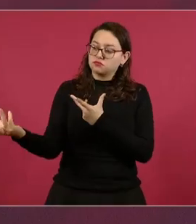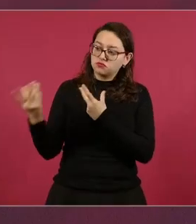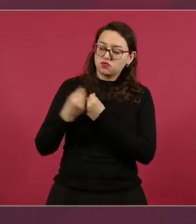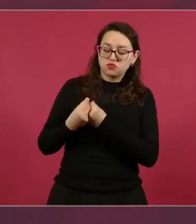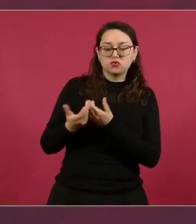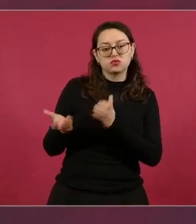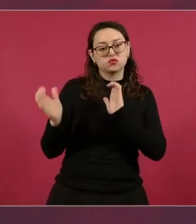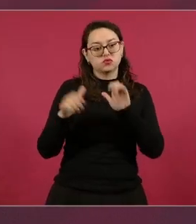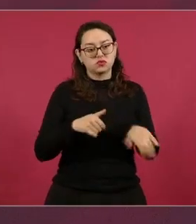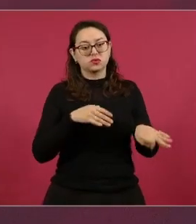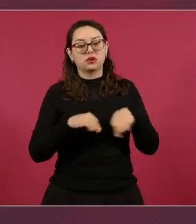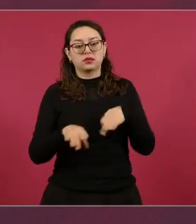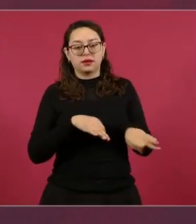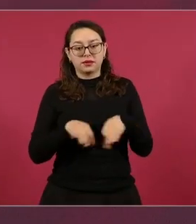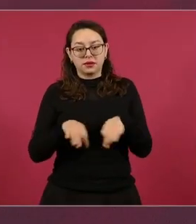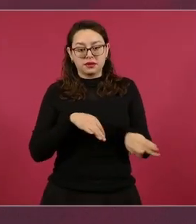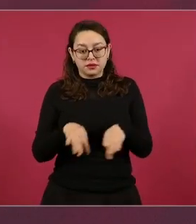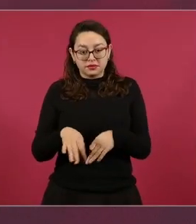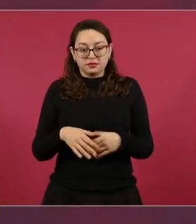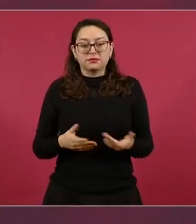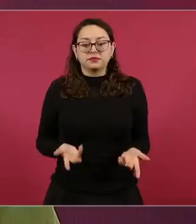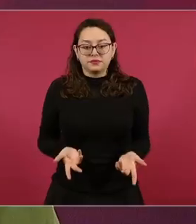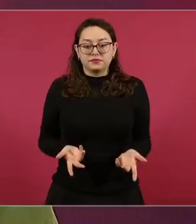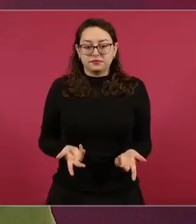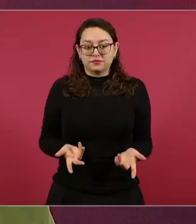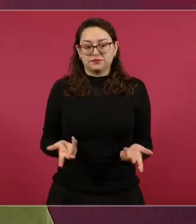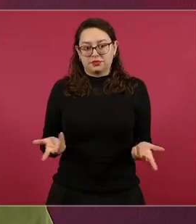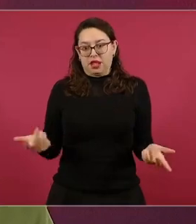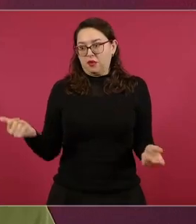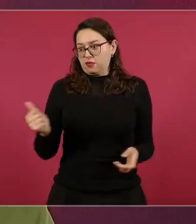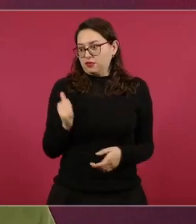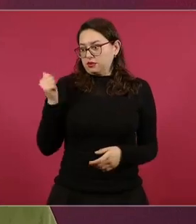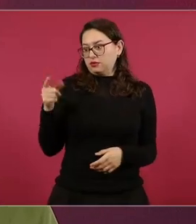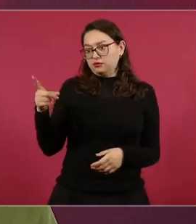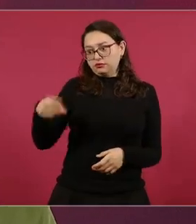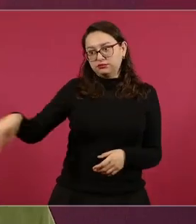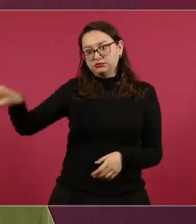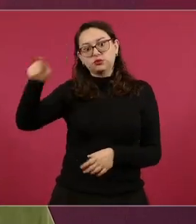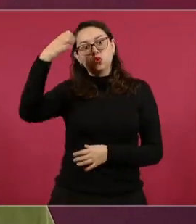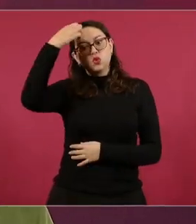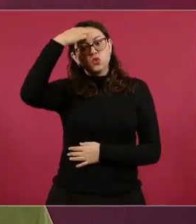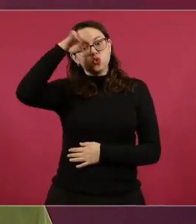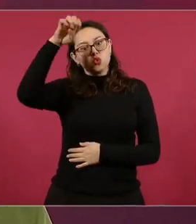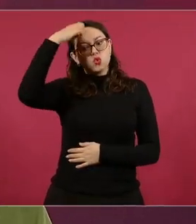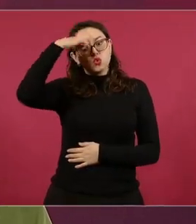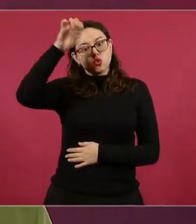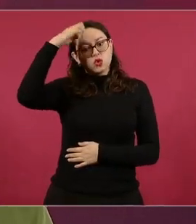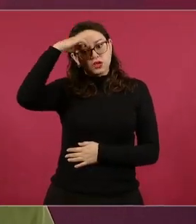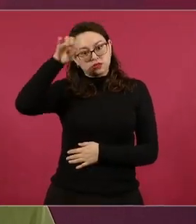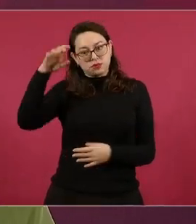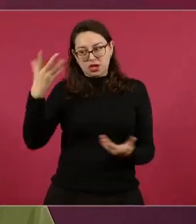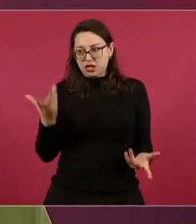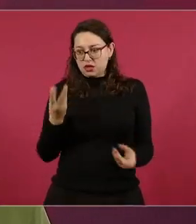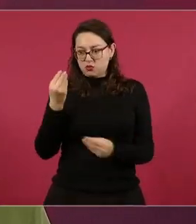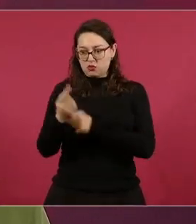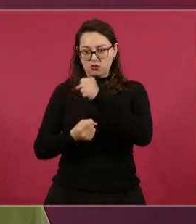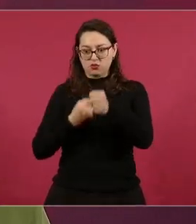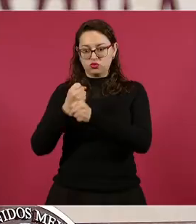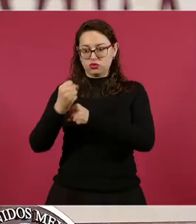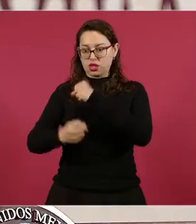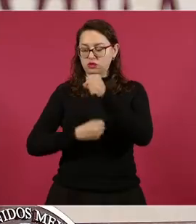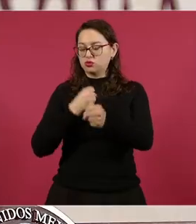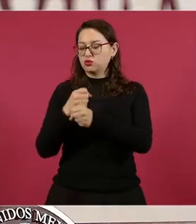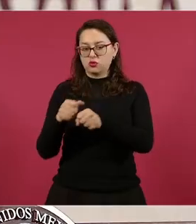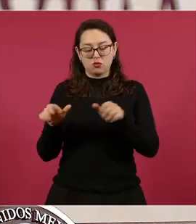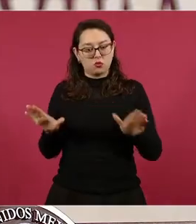proceso. Pues obviamente no podíamos desperdiciar esa gran experiencia que tiene de las